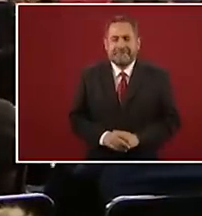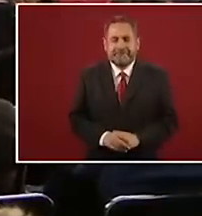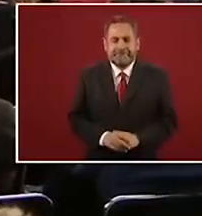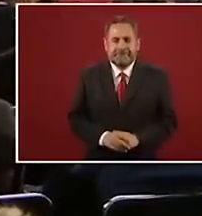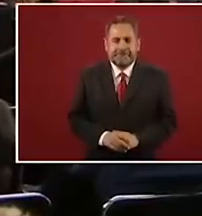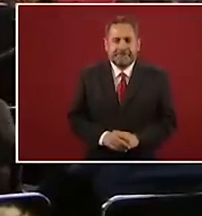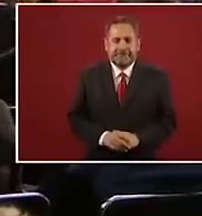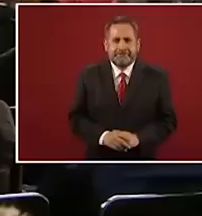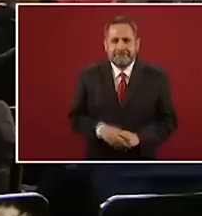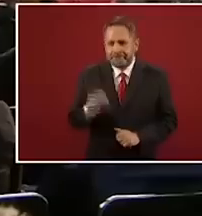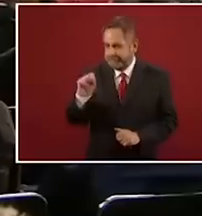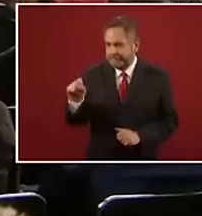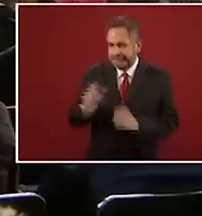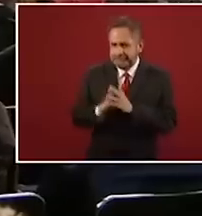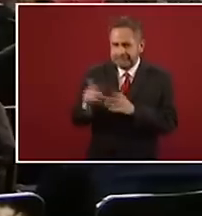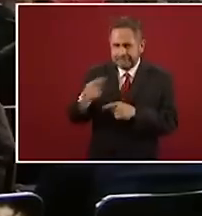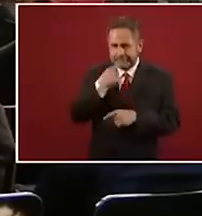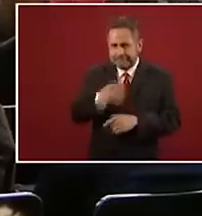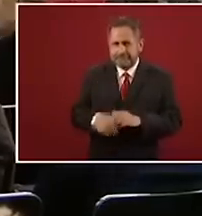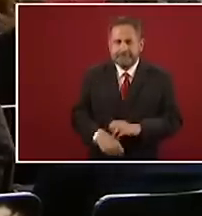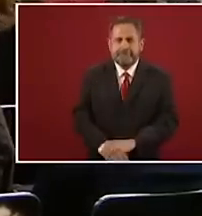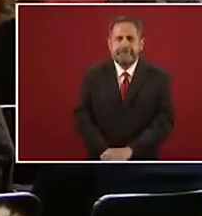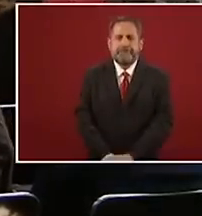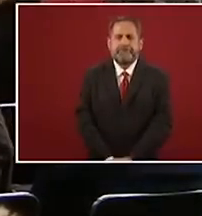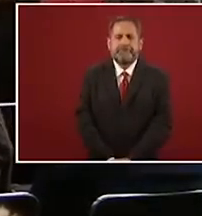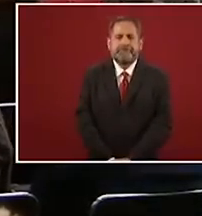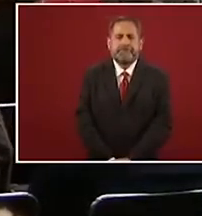Sí, por favor. Por favor.